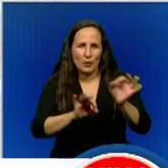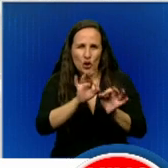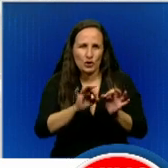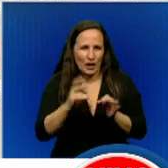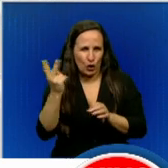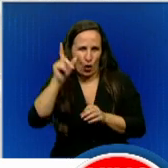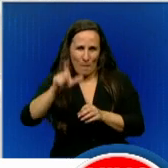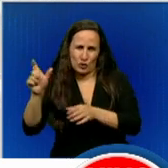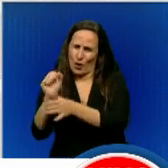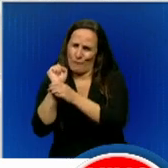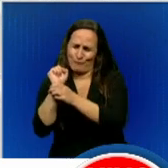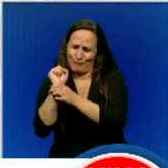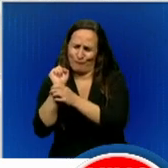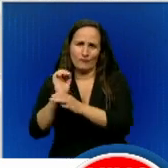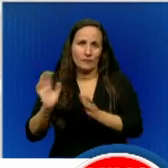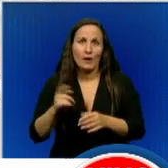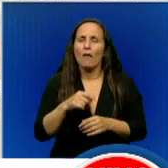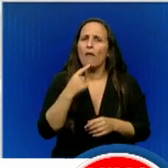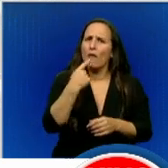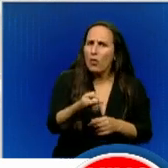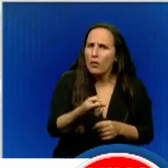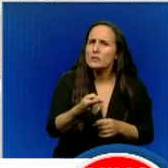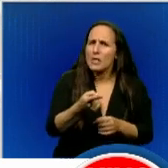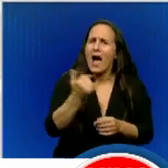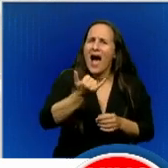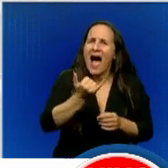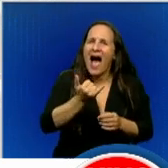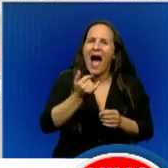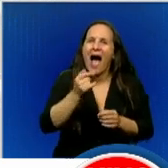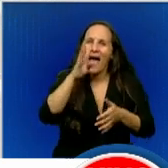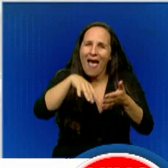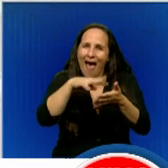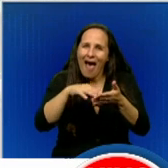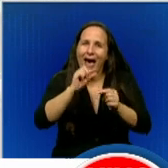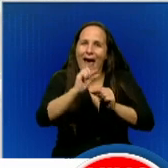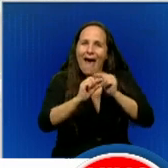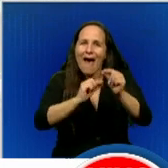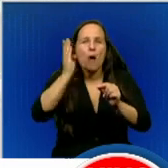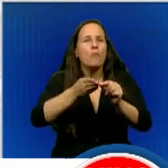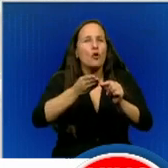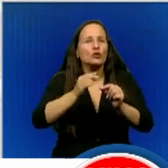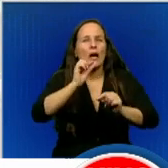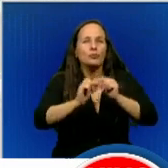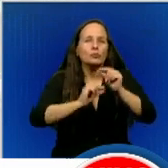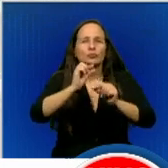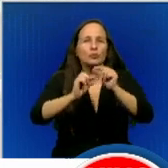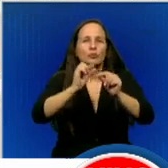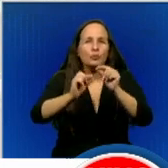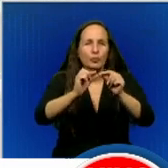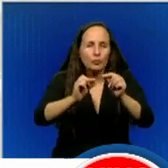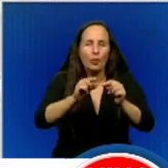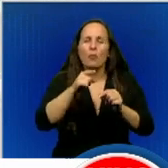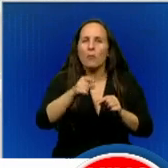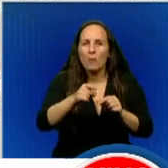que si bien se propone un esquema de alícuotas por escalas progresivas todos los escalones de